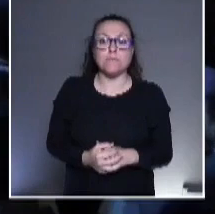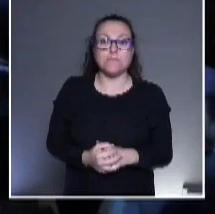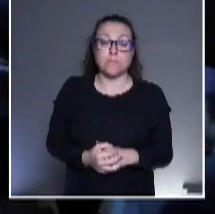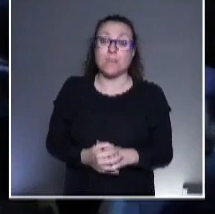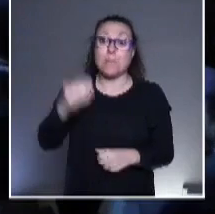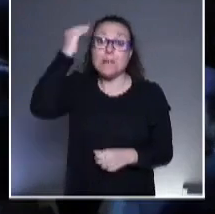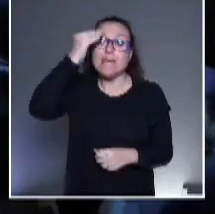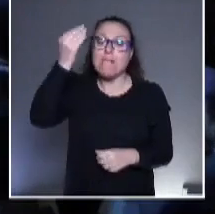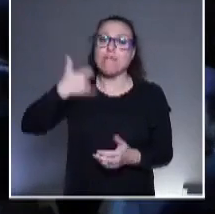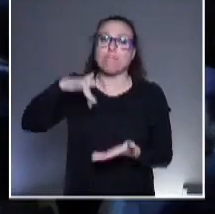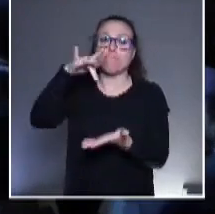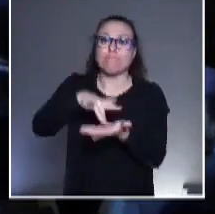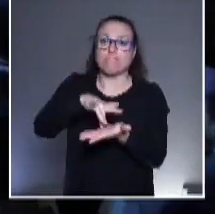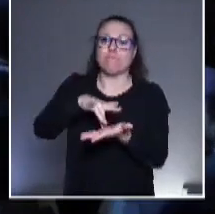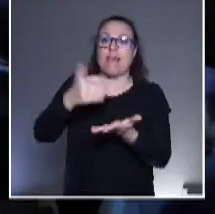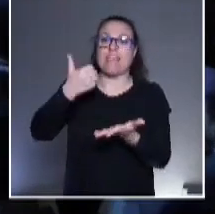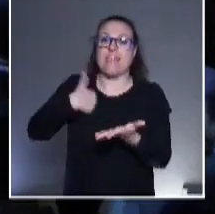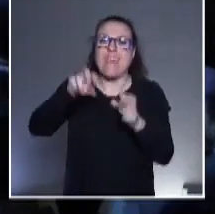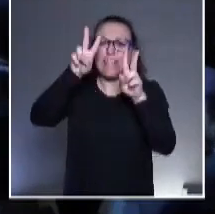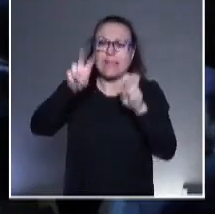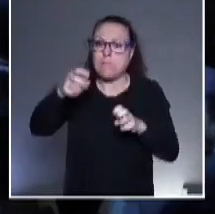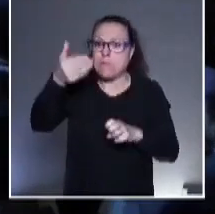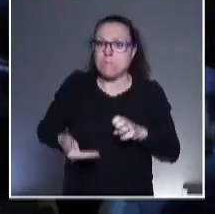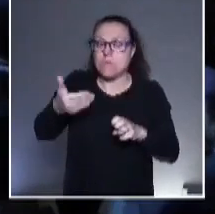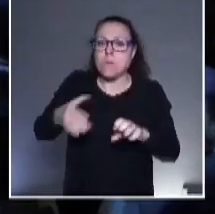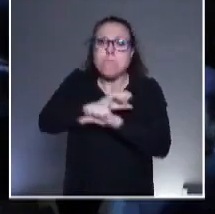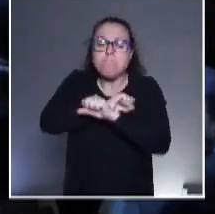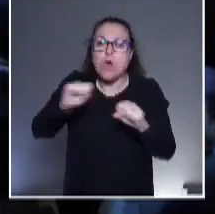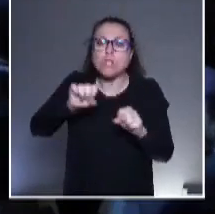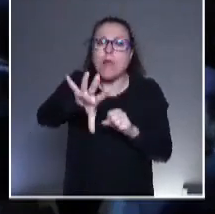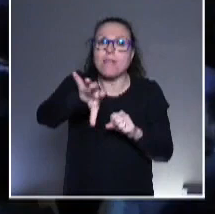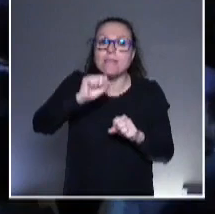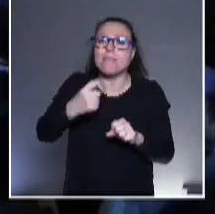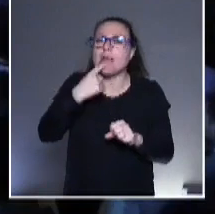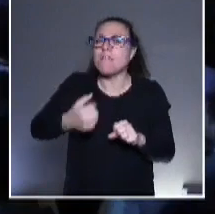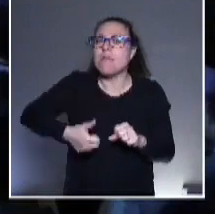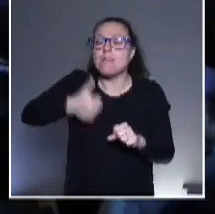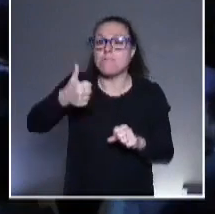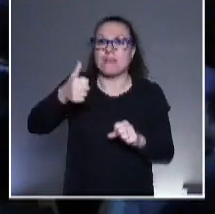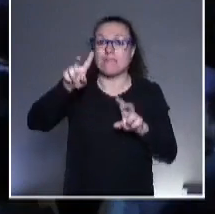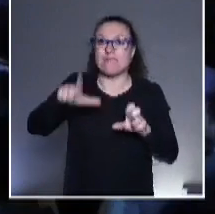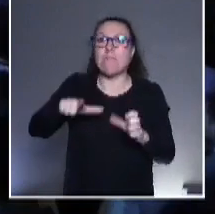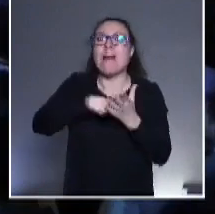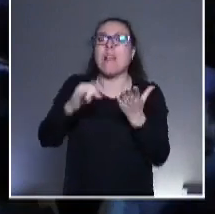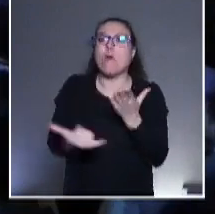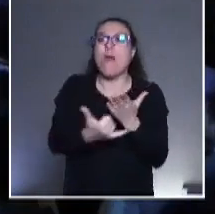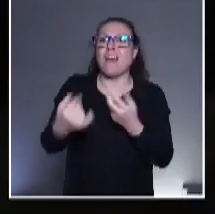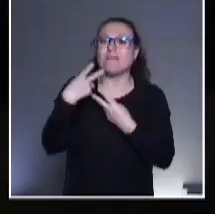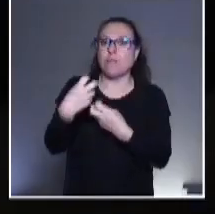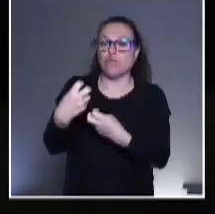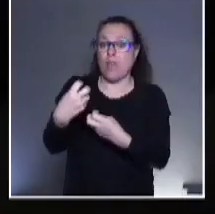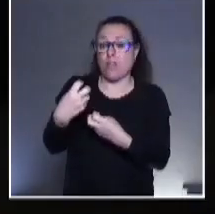había llegado el momento de abordar el que parecía el más difícil todavía, el lenguaje tributario. Y